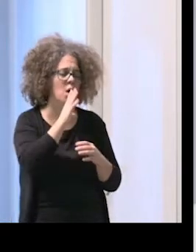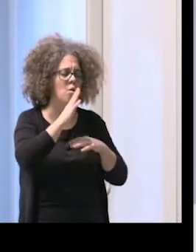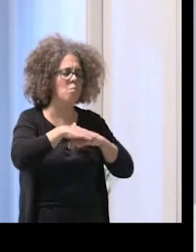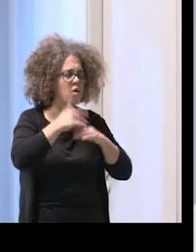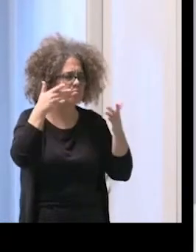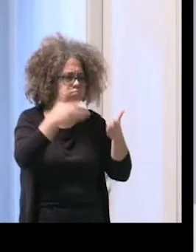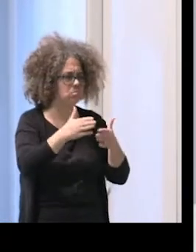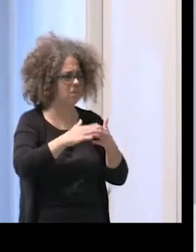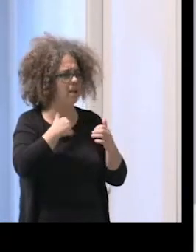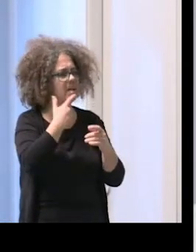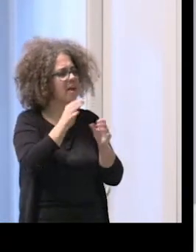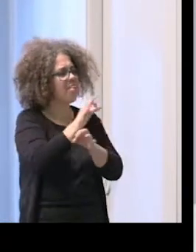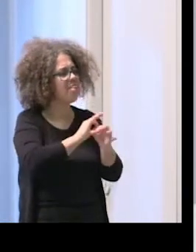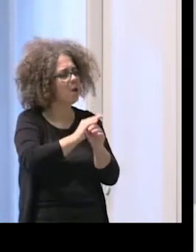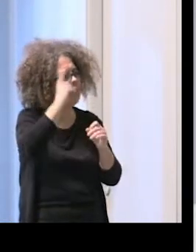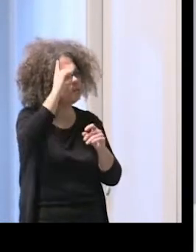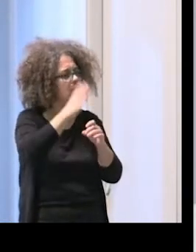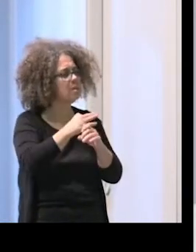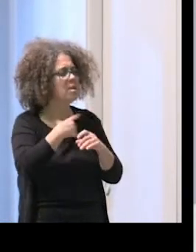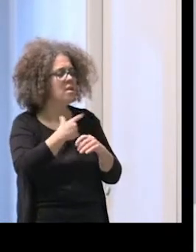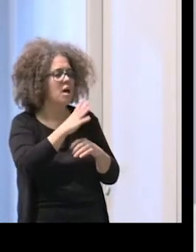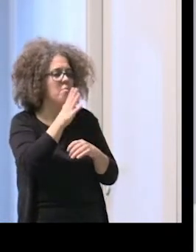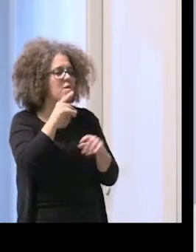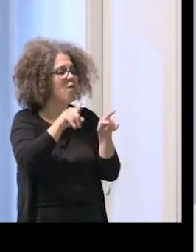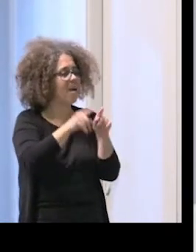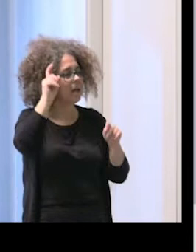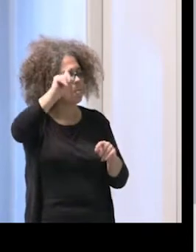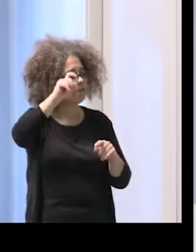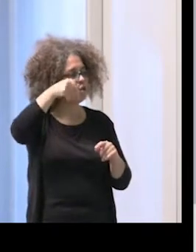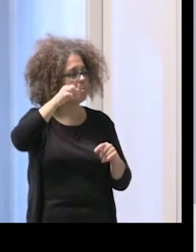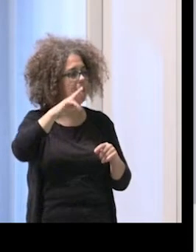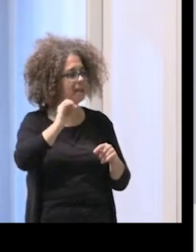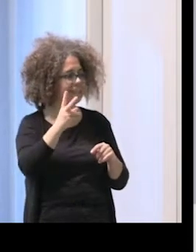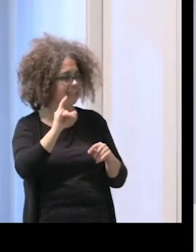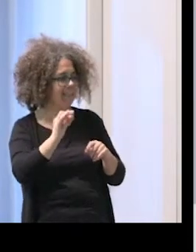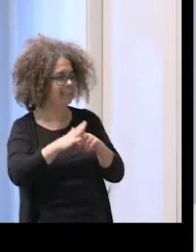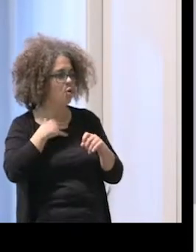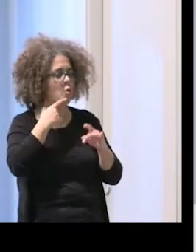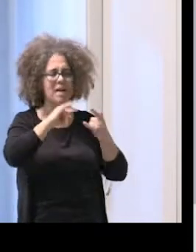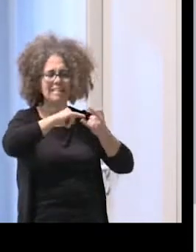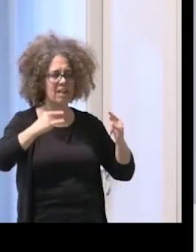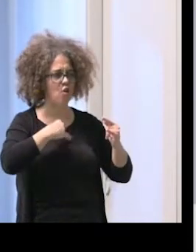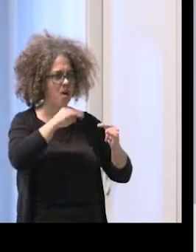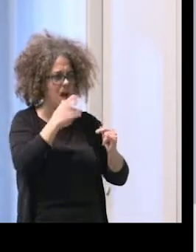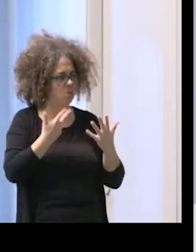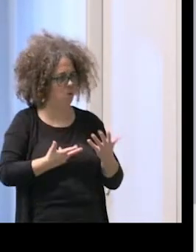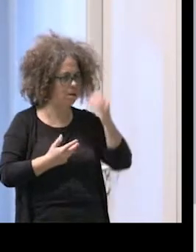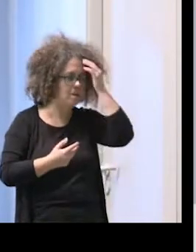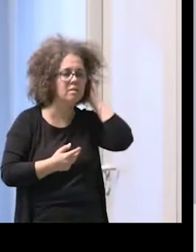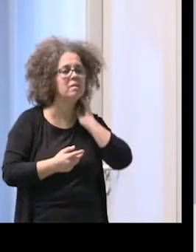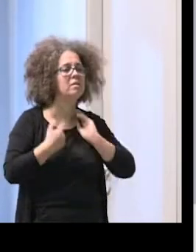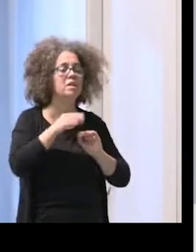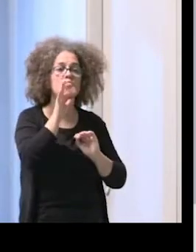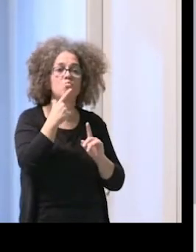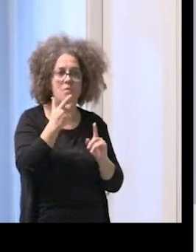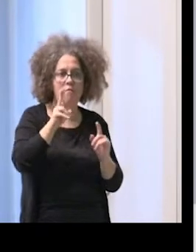células neuronales, es, como dijo el profesor Manrique anteriormente, el implante coclear es una tecnología que existe hoy en día, que es muy